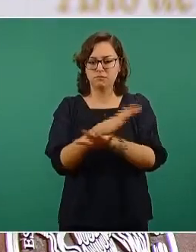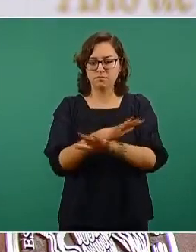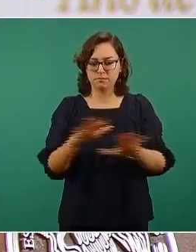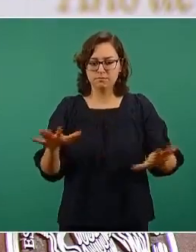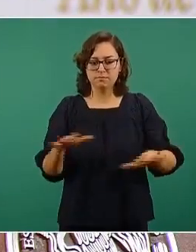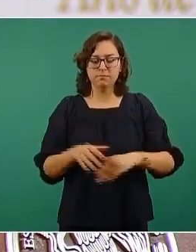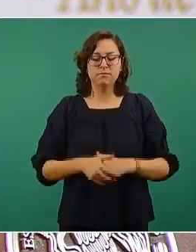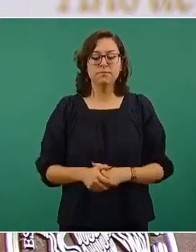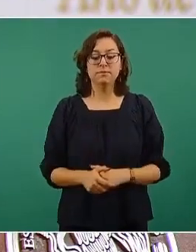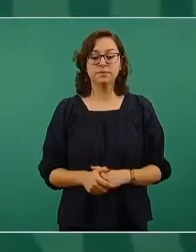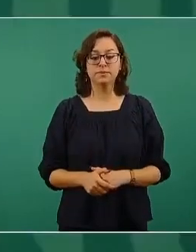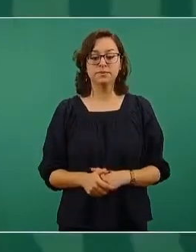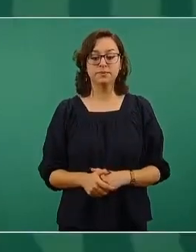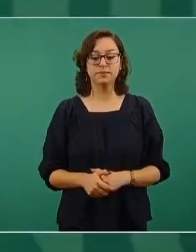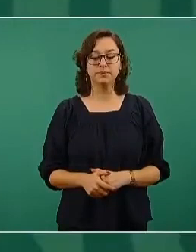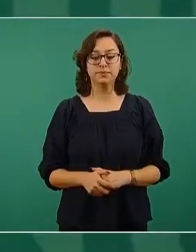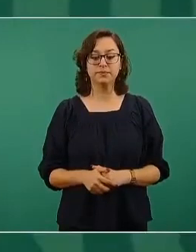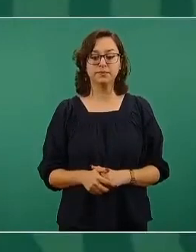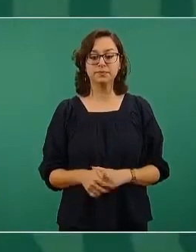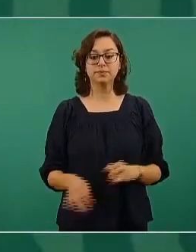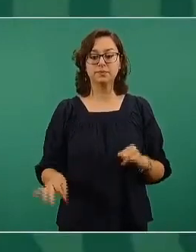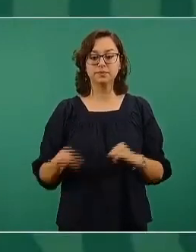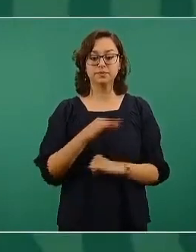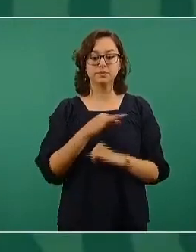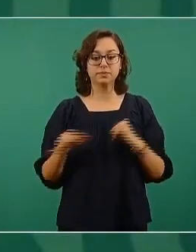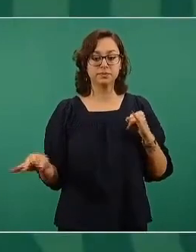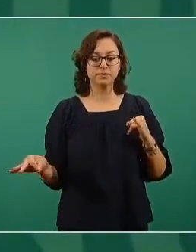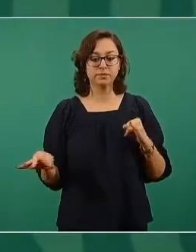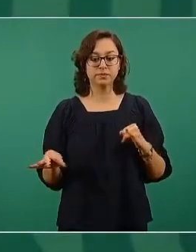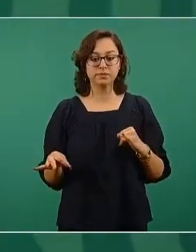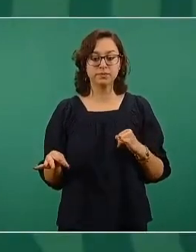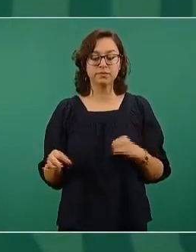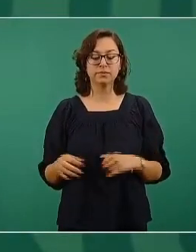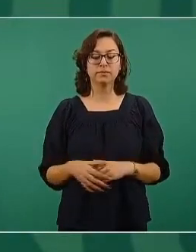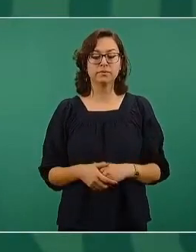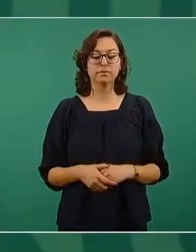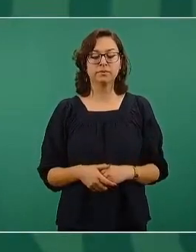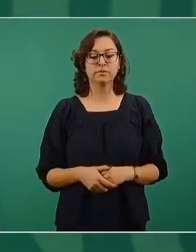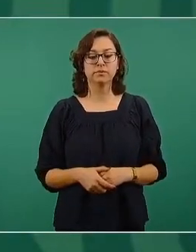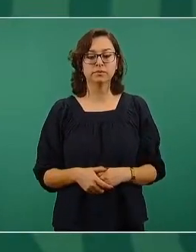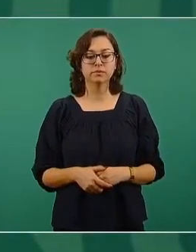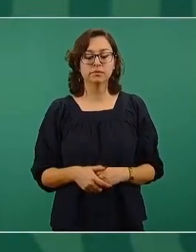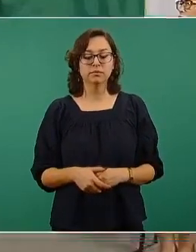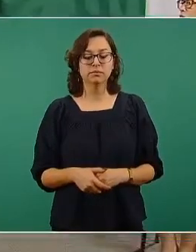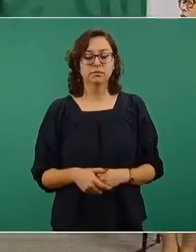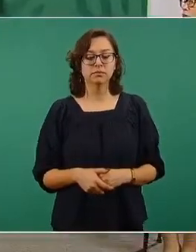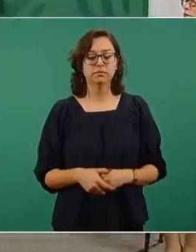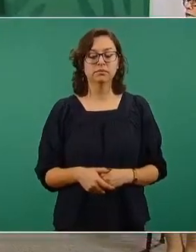eso. Y termino, pues,